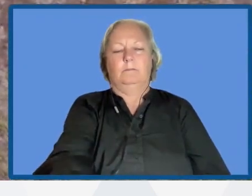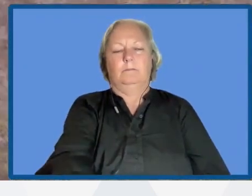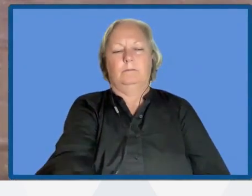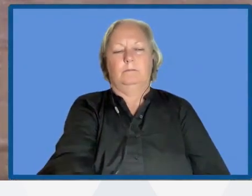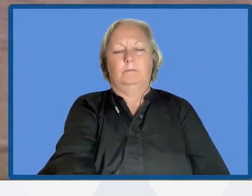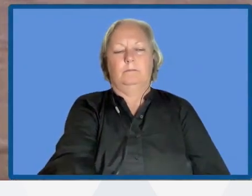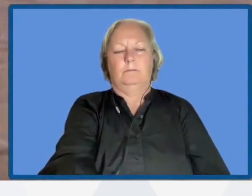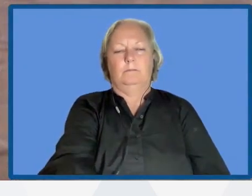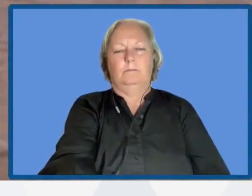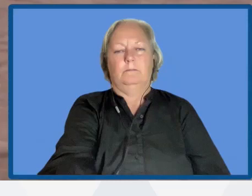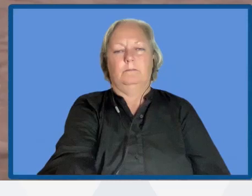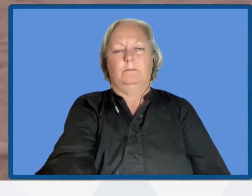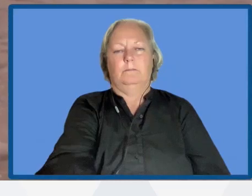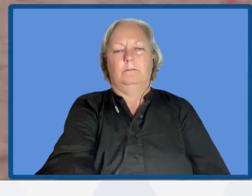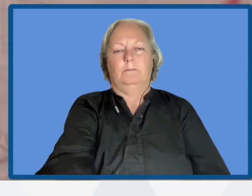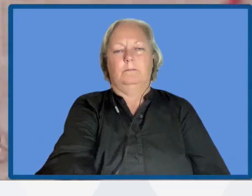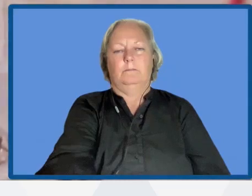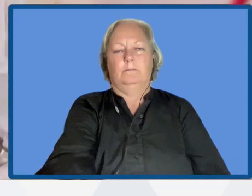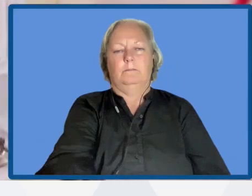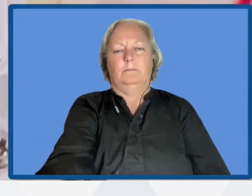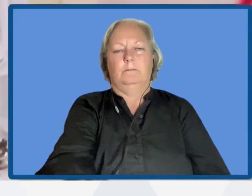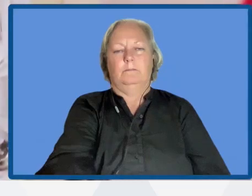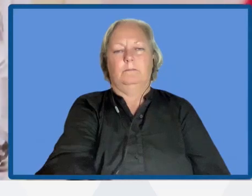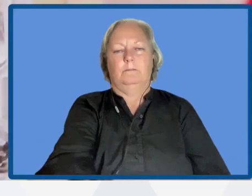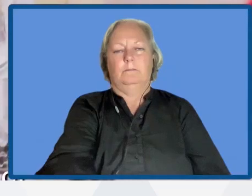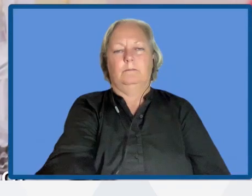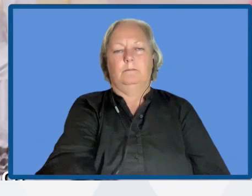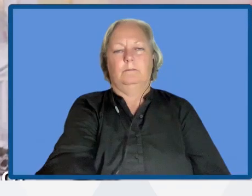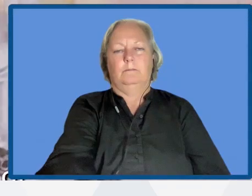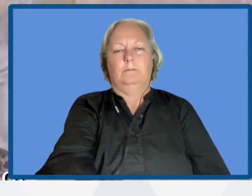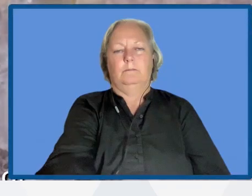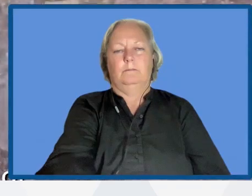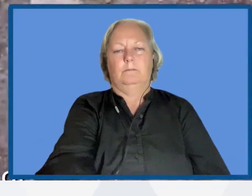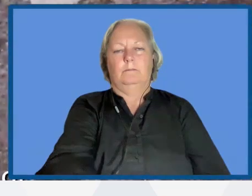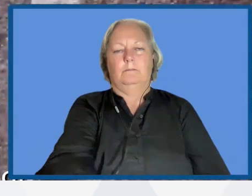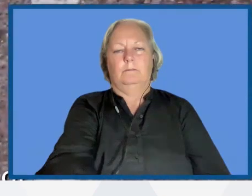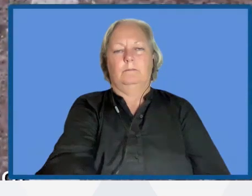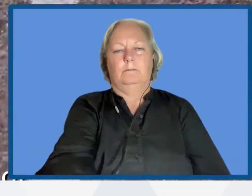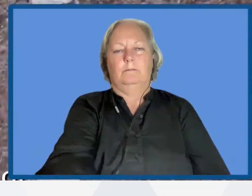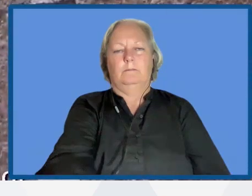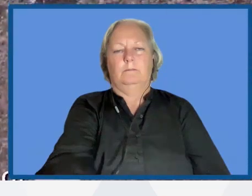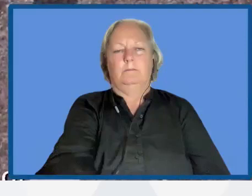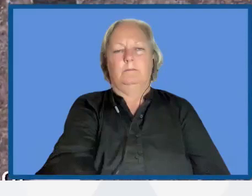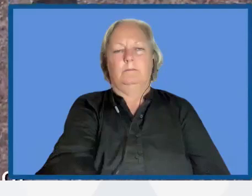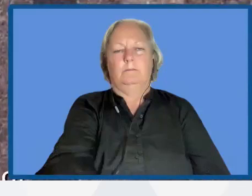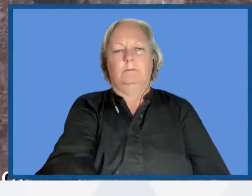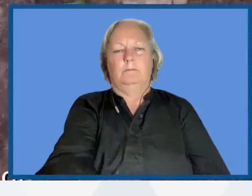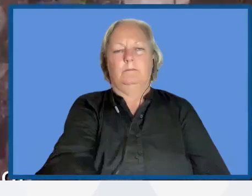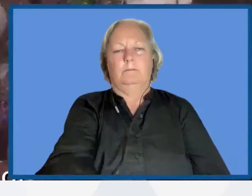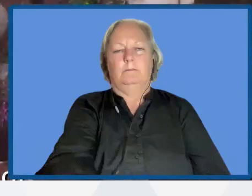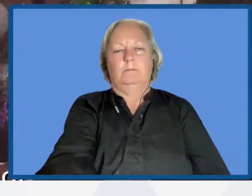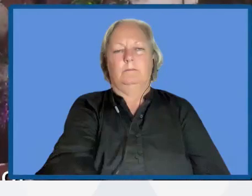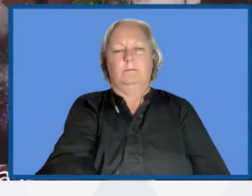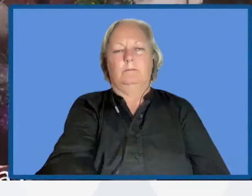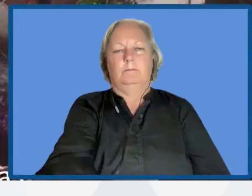como miembros de la red de monitoreo informar a las organizaciones en el caso que haya una cuestión ya